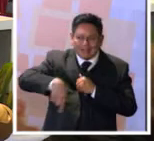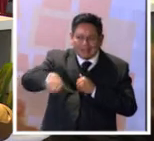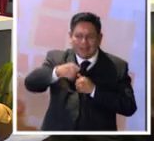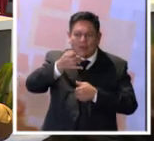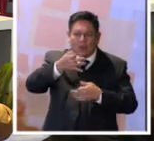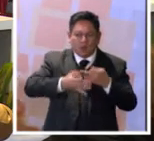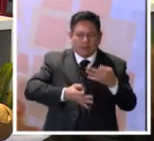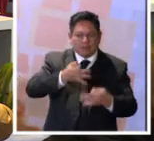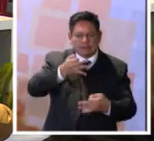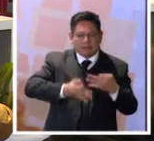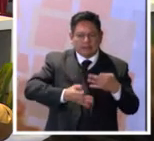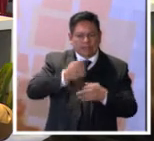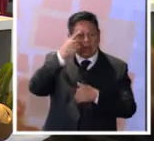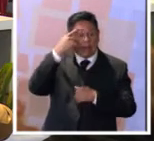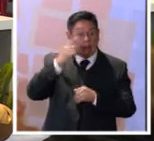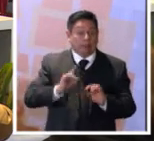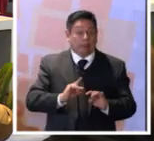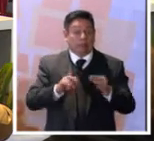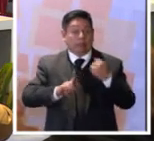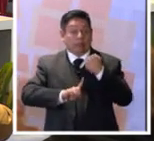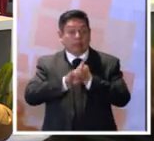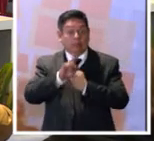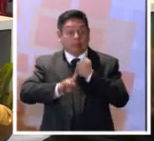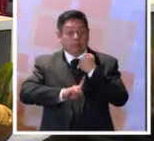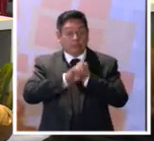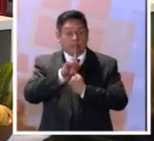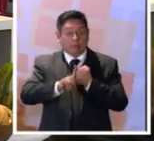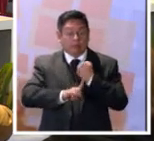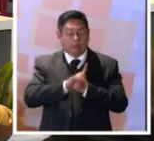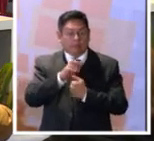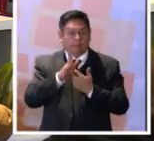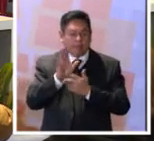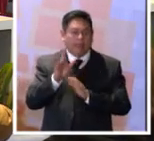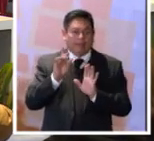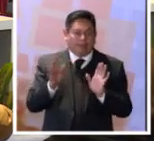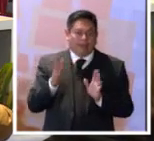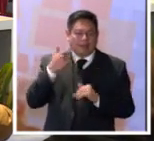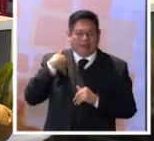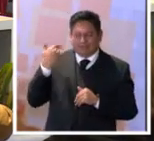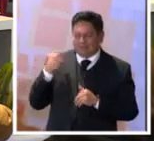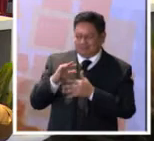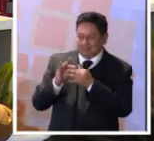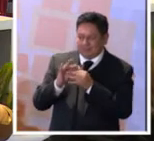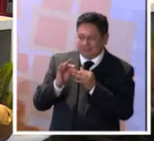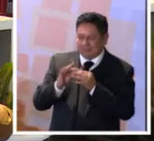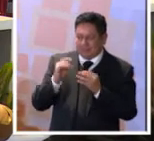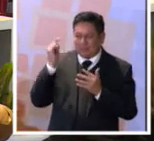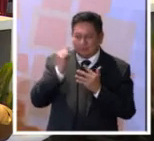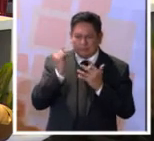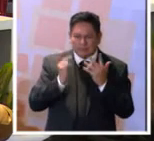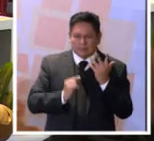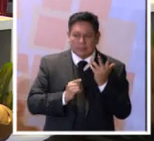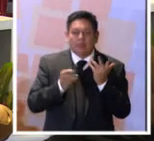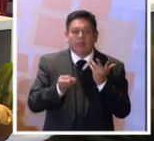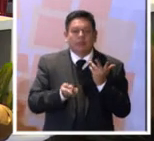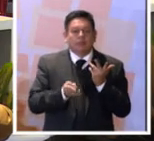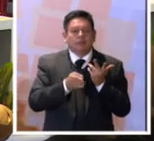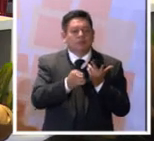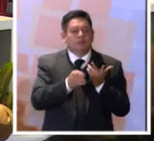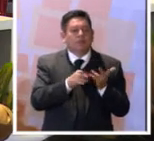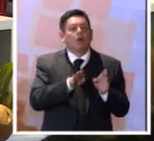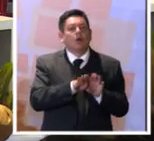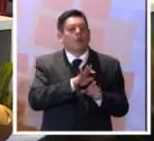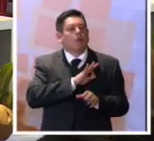justicia para superar estos desafíos que hemos más o menos focalizado en la mesa, lograr el acceso a